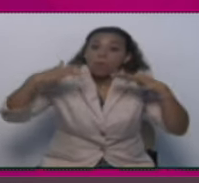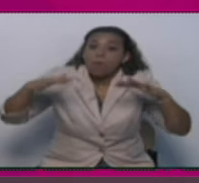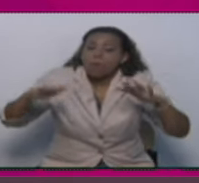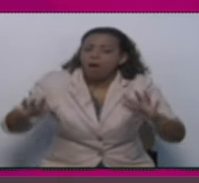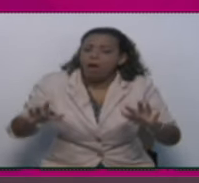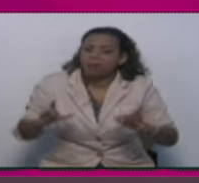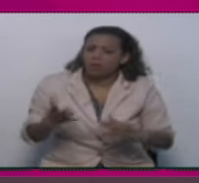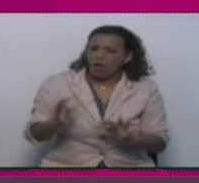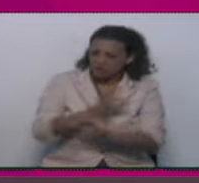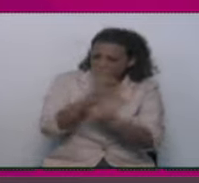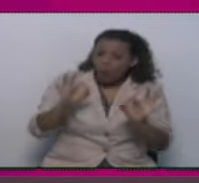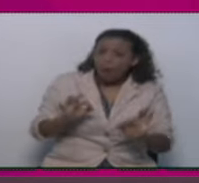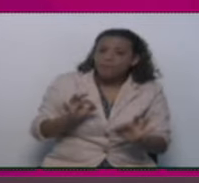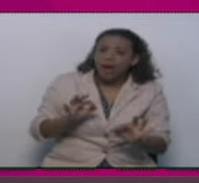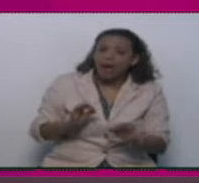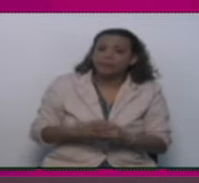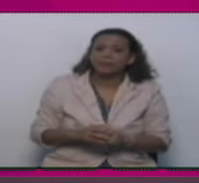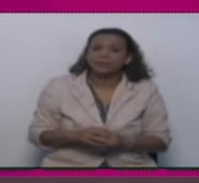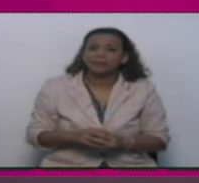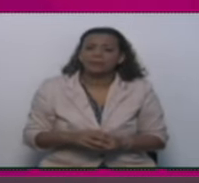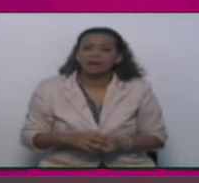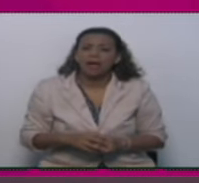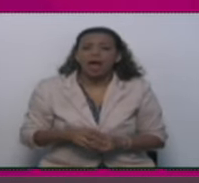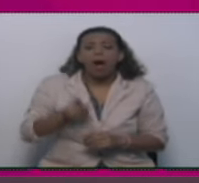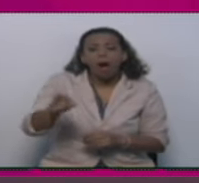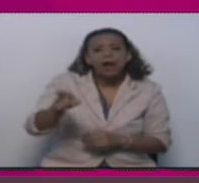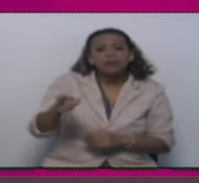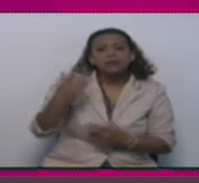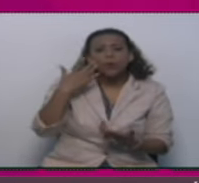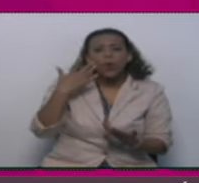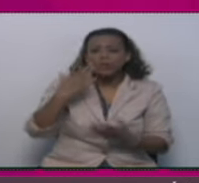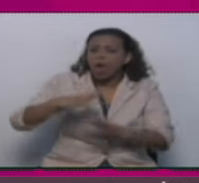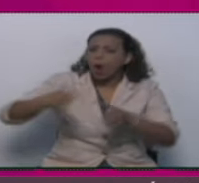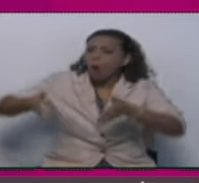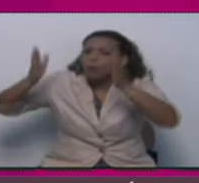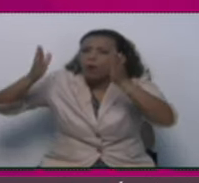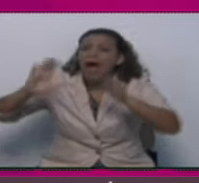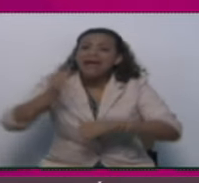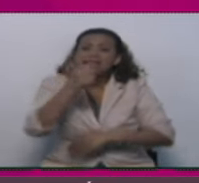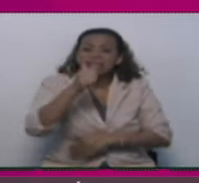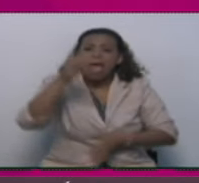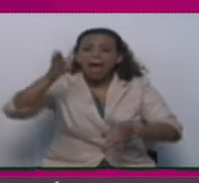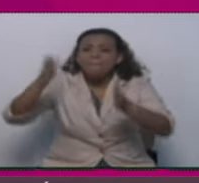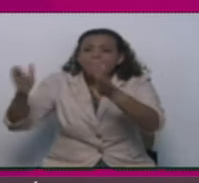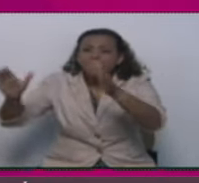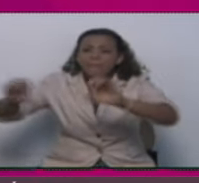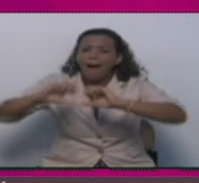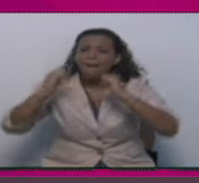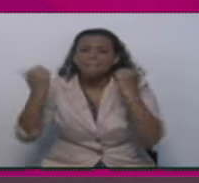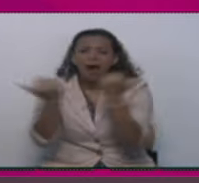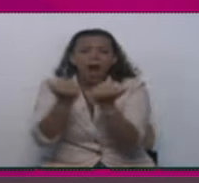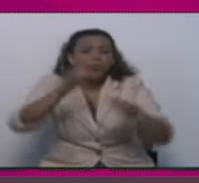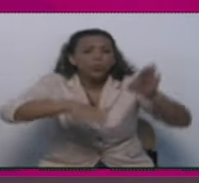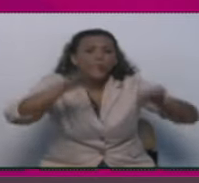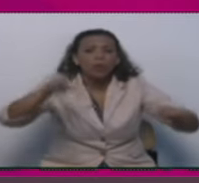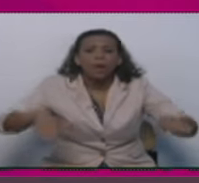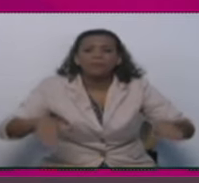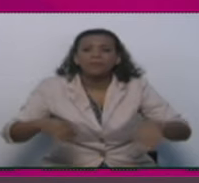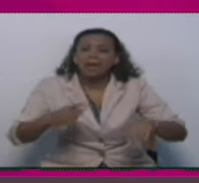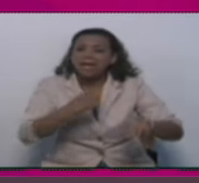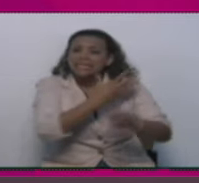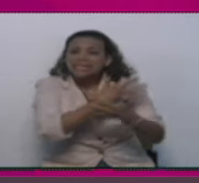como Seyed Hassan Nasrallah, derrumbaron 10 edificios de apartamentos y mataron a